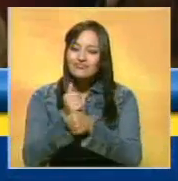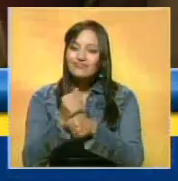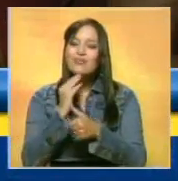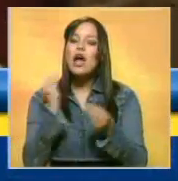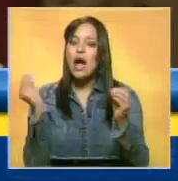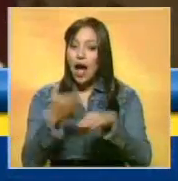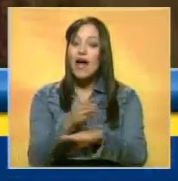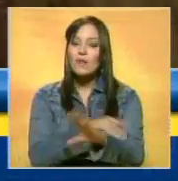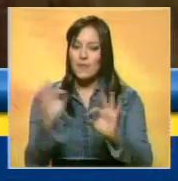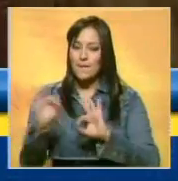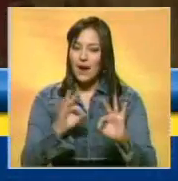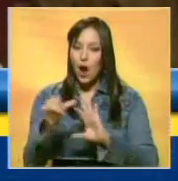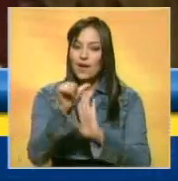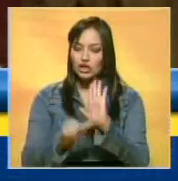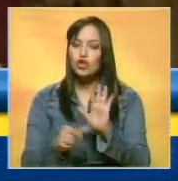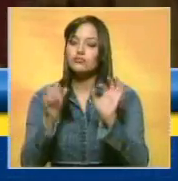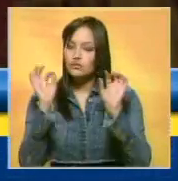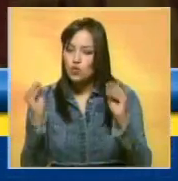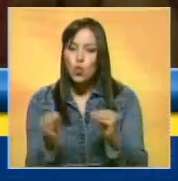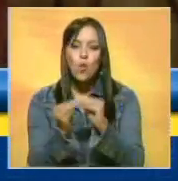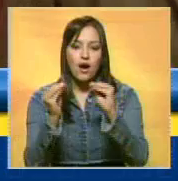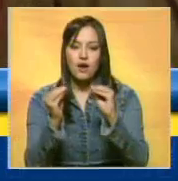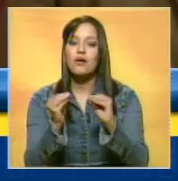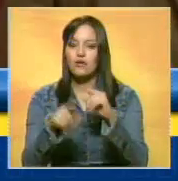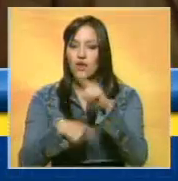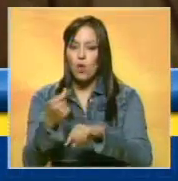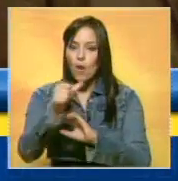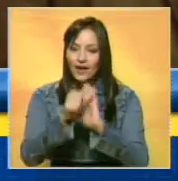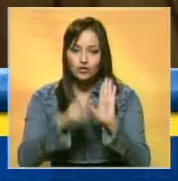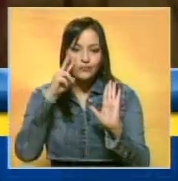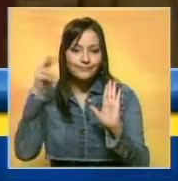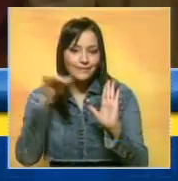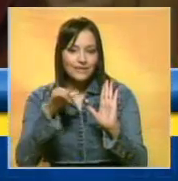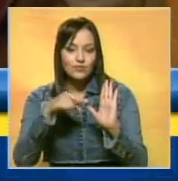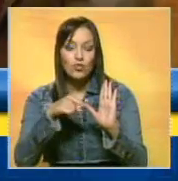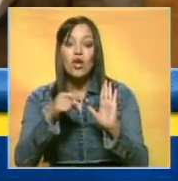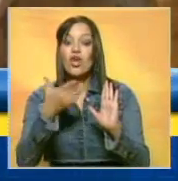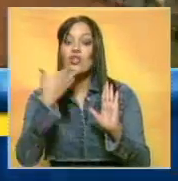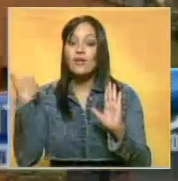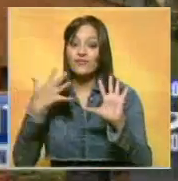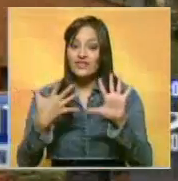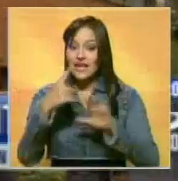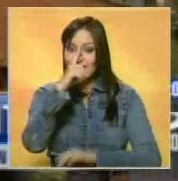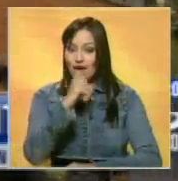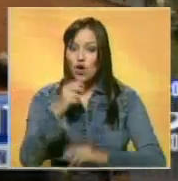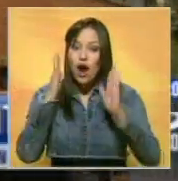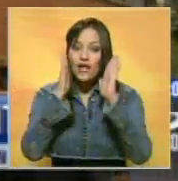los estudios preparatorios realizados por el urólogo Felipe Gómez quien desde hace 10 años atiende a Santos